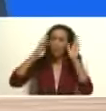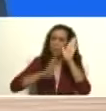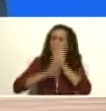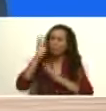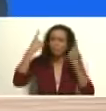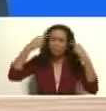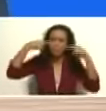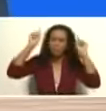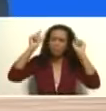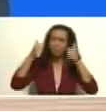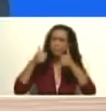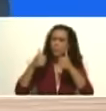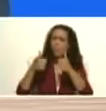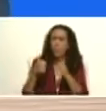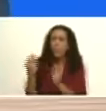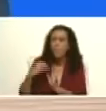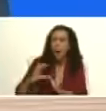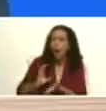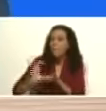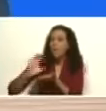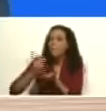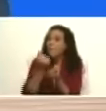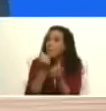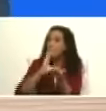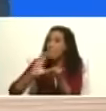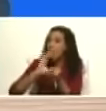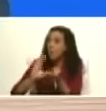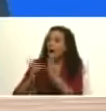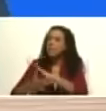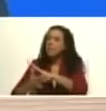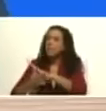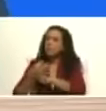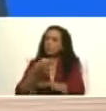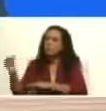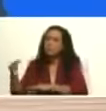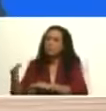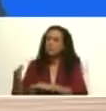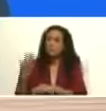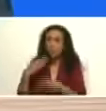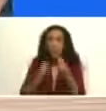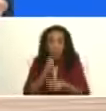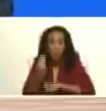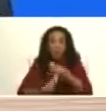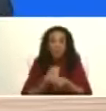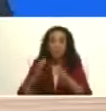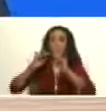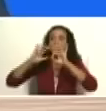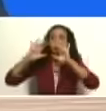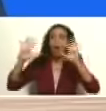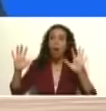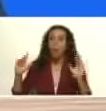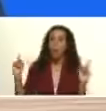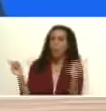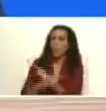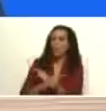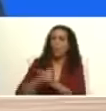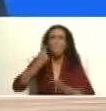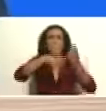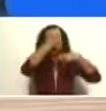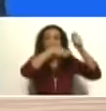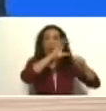mucho más. Con un poquito de platica y un poquito de tecnología, lo que podemos hacer es milagros y convertirnos en